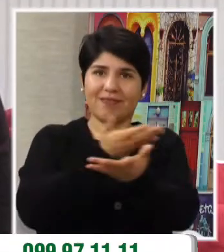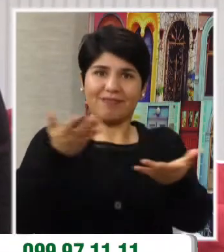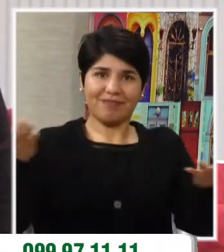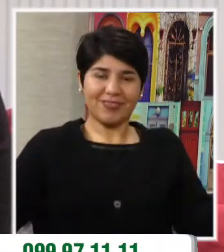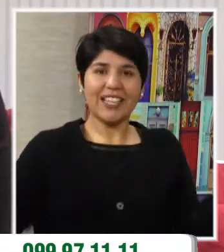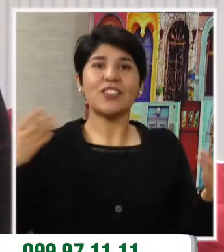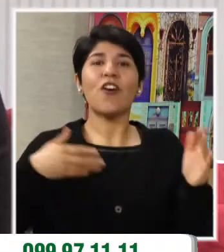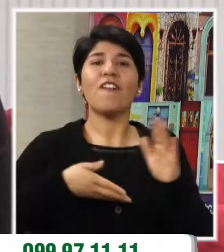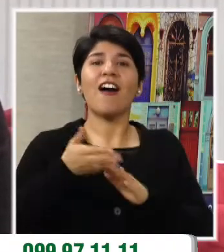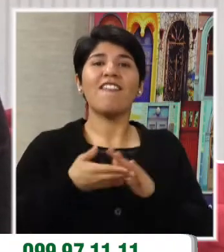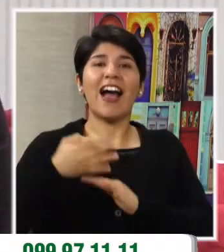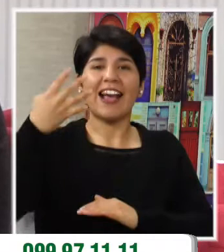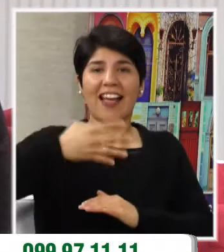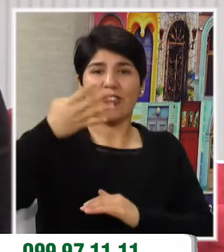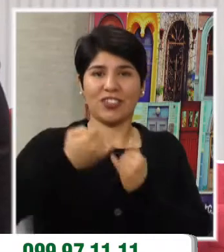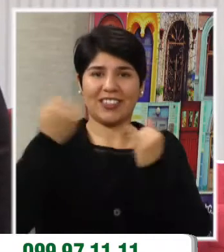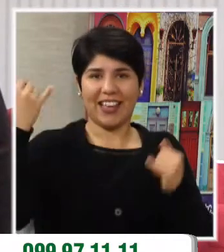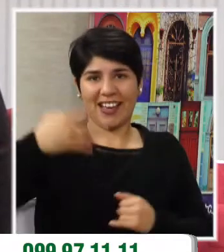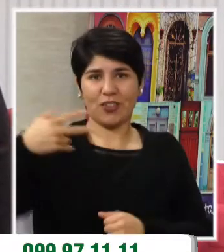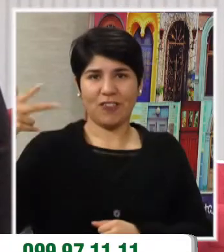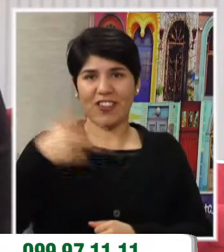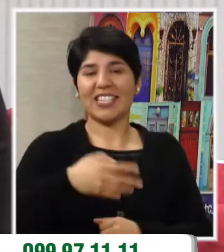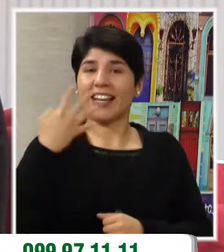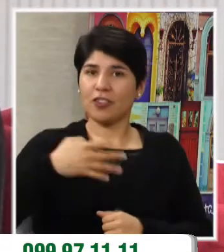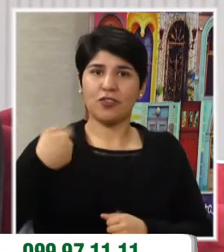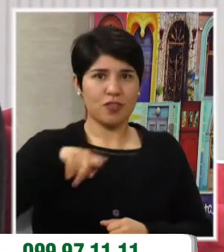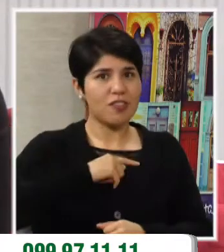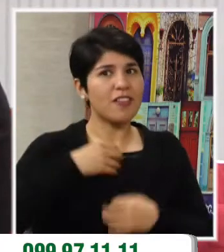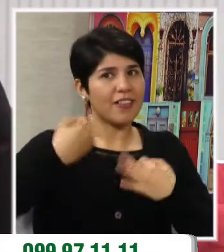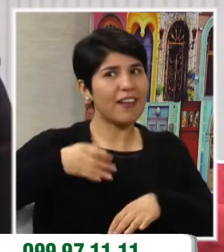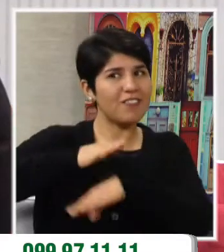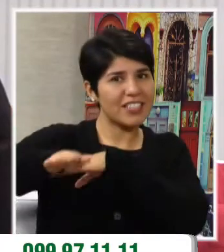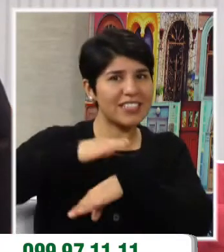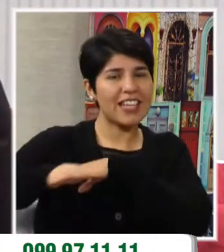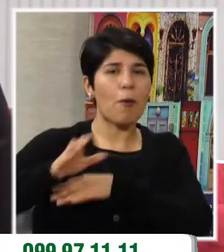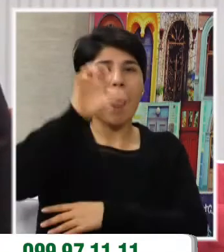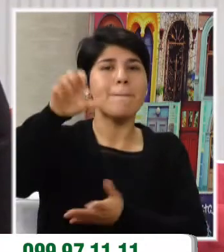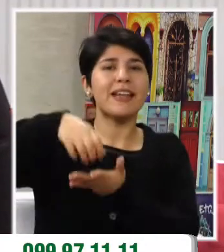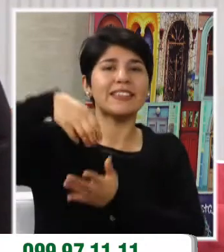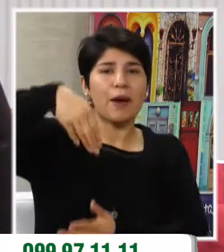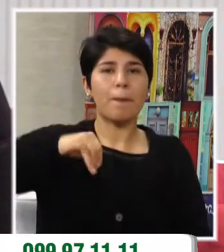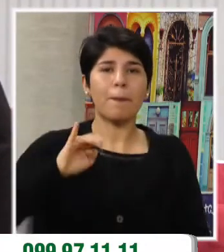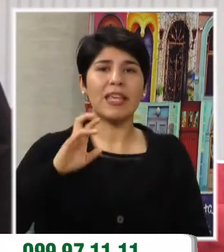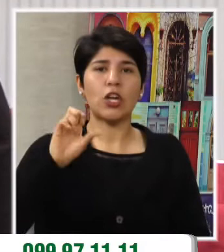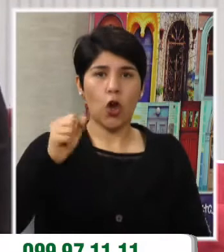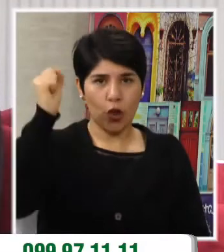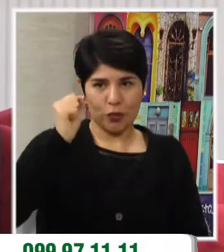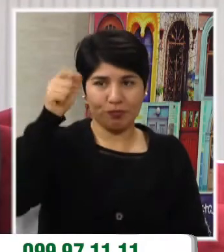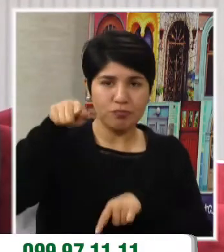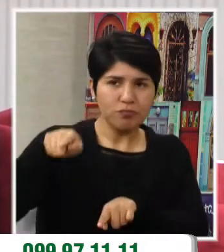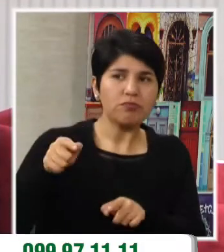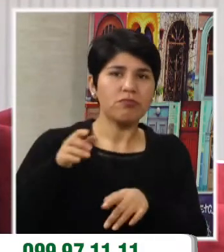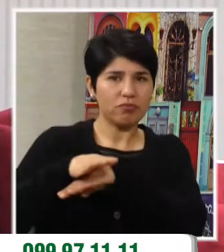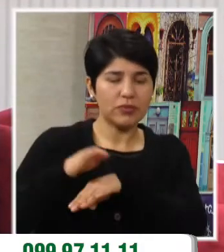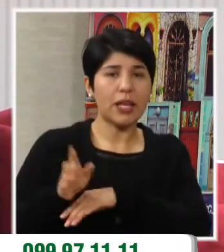el día 14 en la explanada realmente felicitamos a la empresa micro y está la asociación